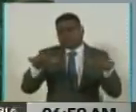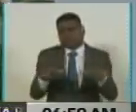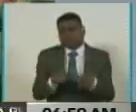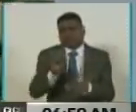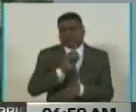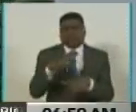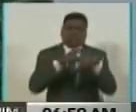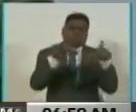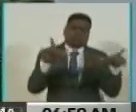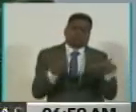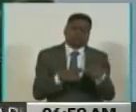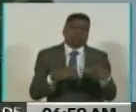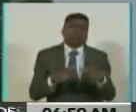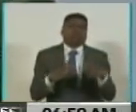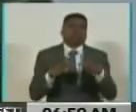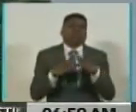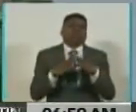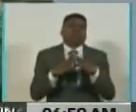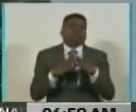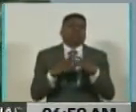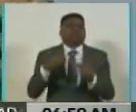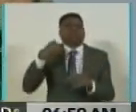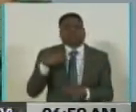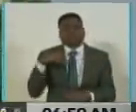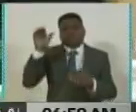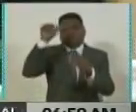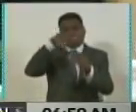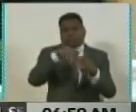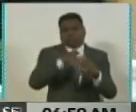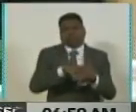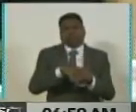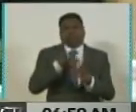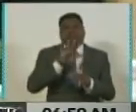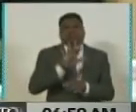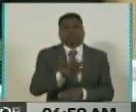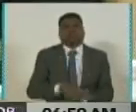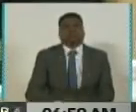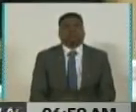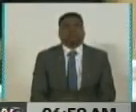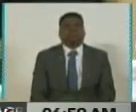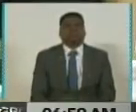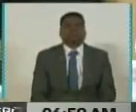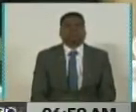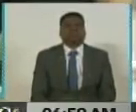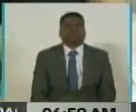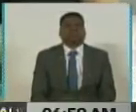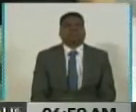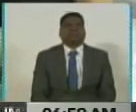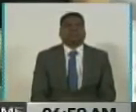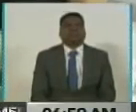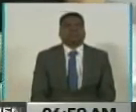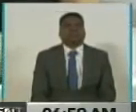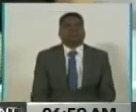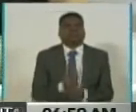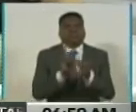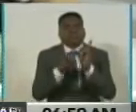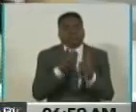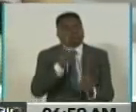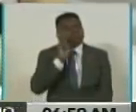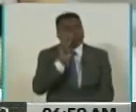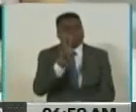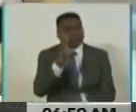el espacio de la violencia física. Yo hago voto porque eso continúe así. Hacemos referencia a lo que opinaban algunas miradas